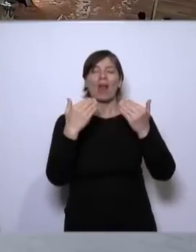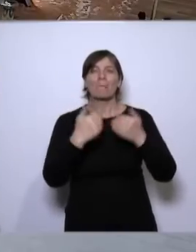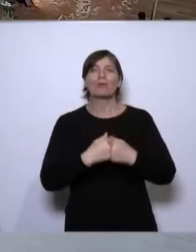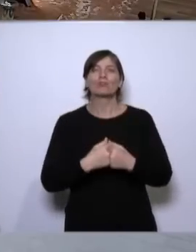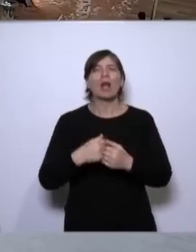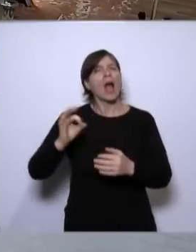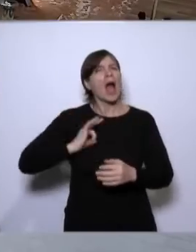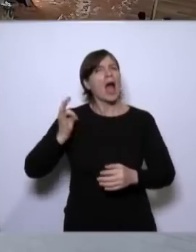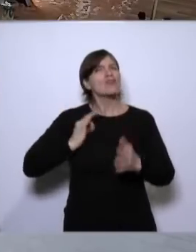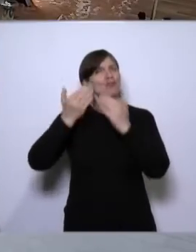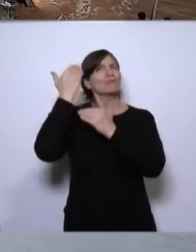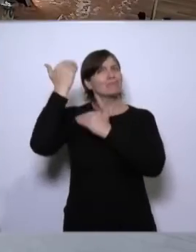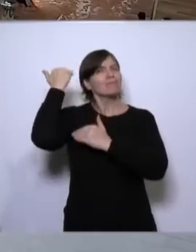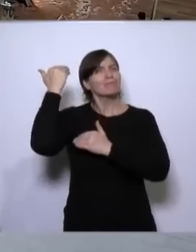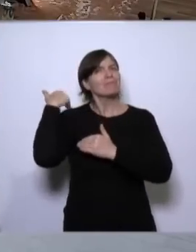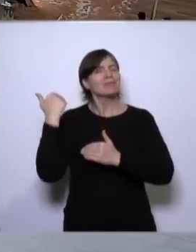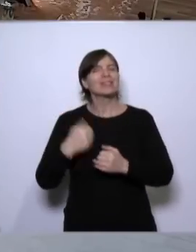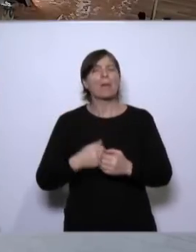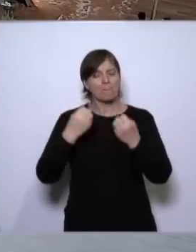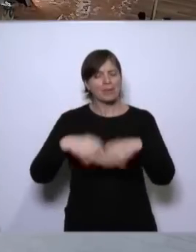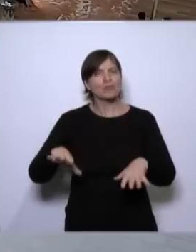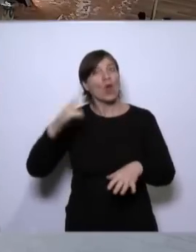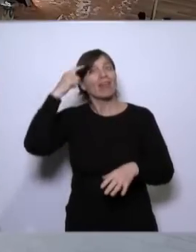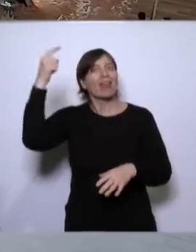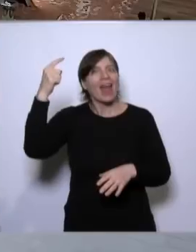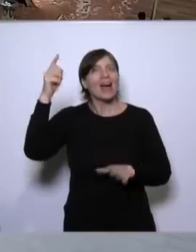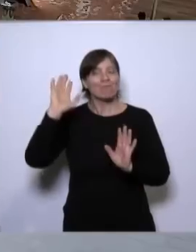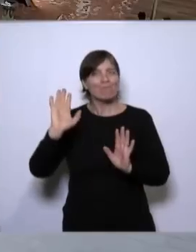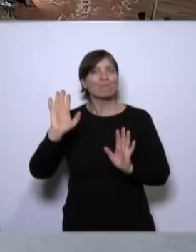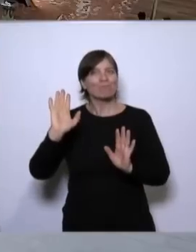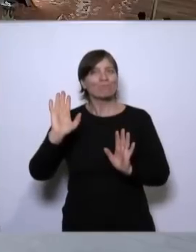tiene ya algunos años, por lo menos en la idea.